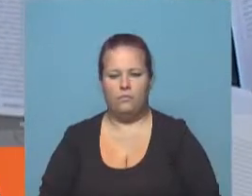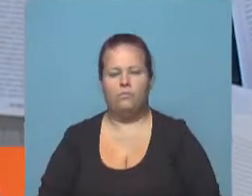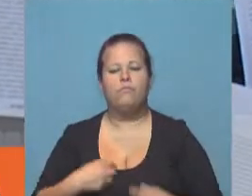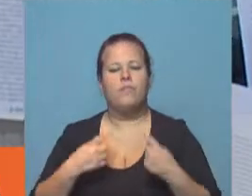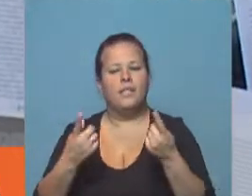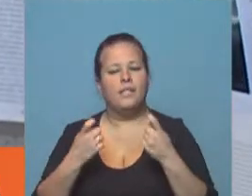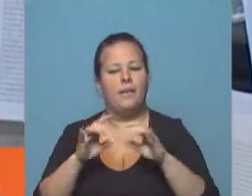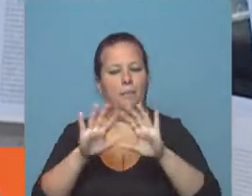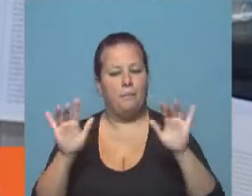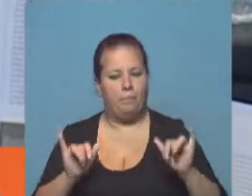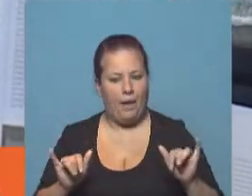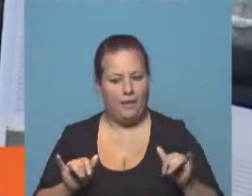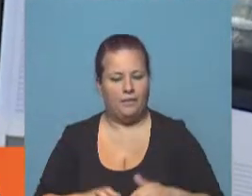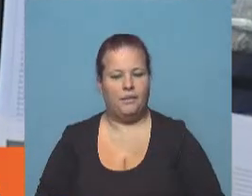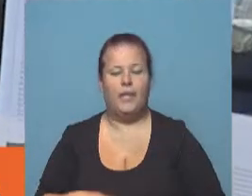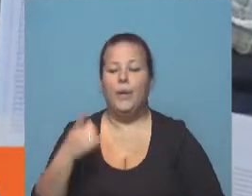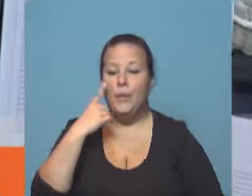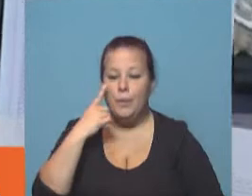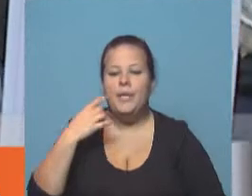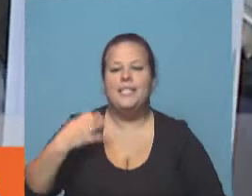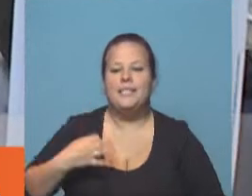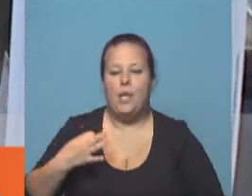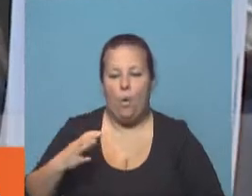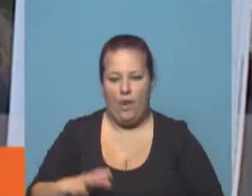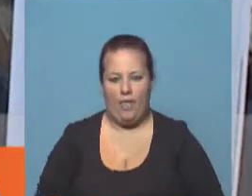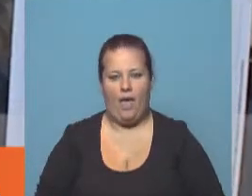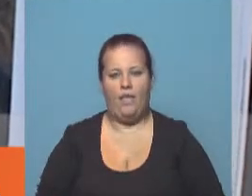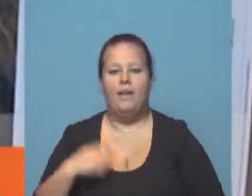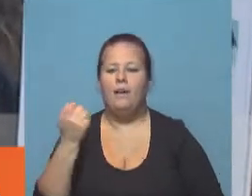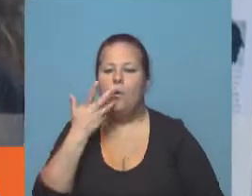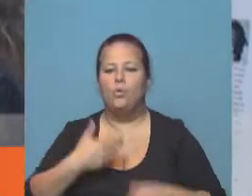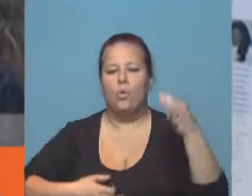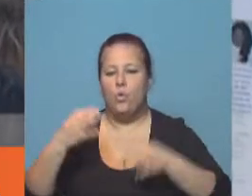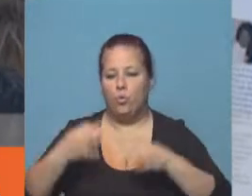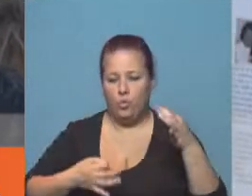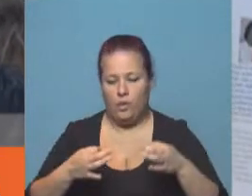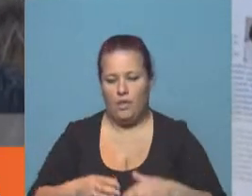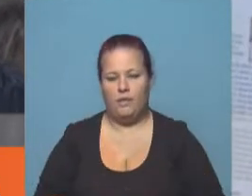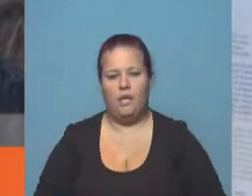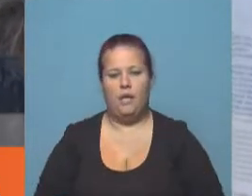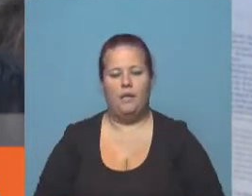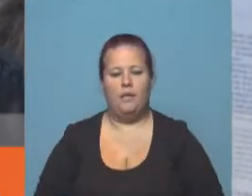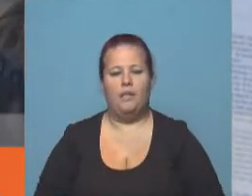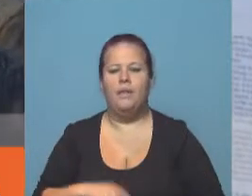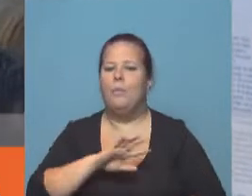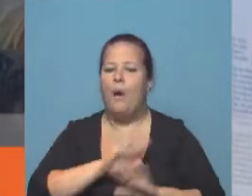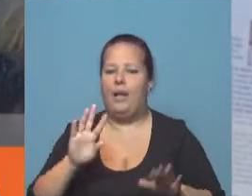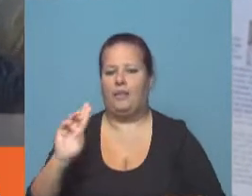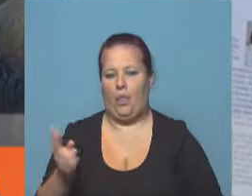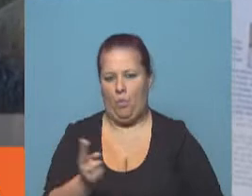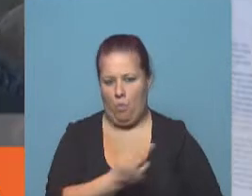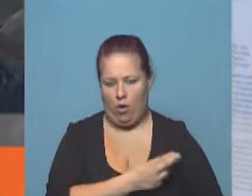Necesitamos la paz, vivir con seguridad, queremos justicia, sin ninguna muerte más.